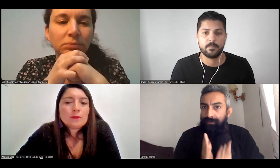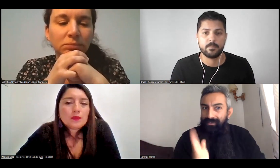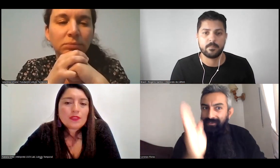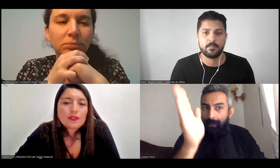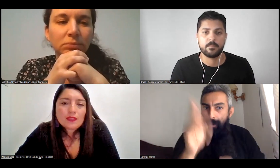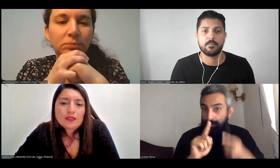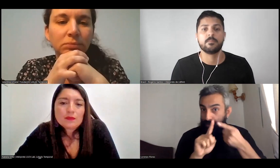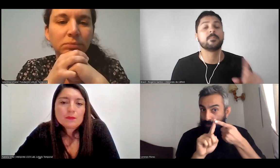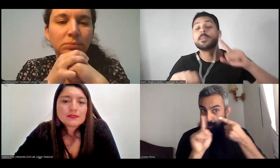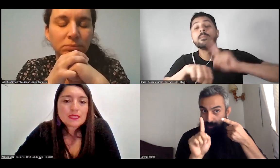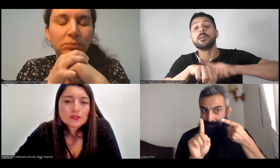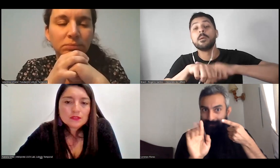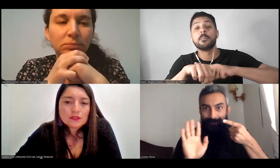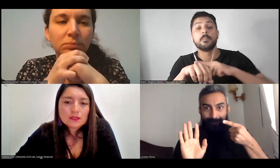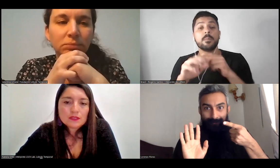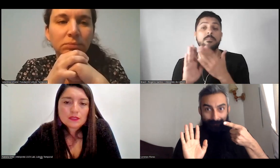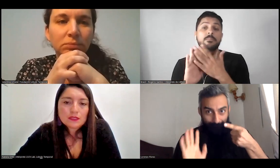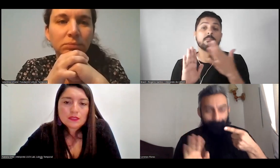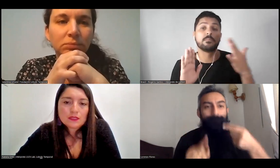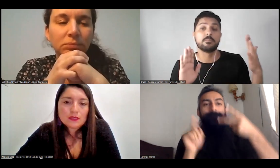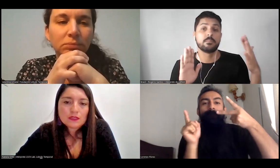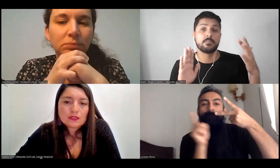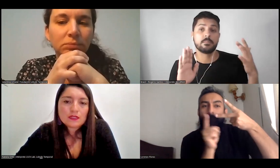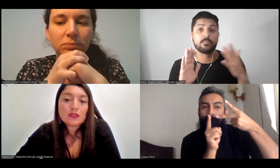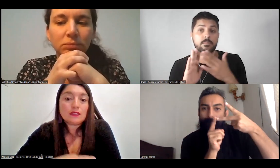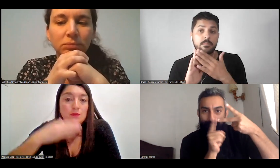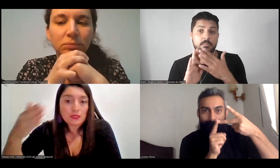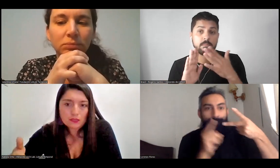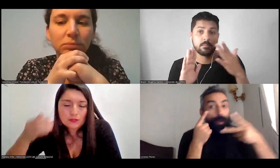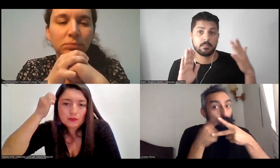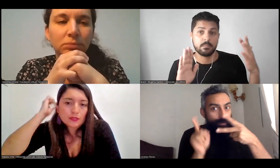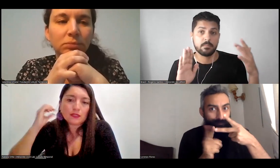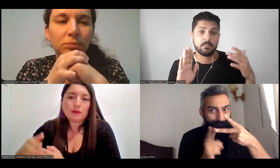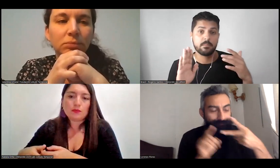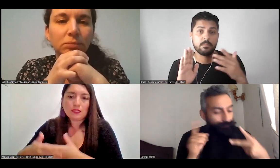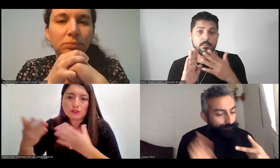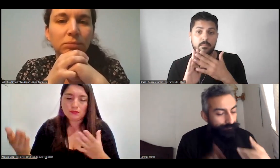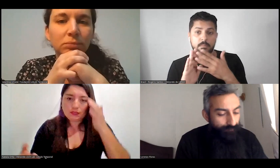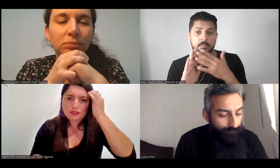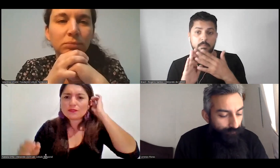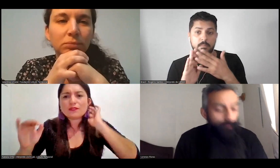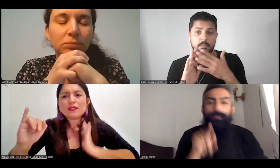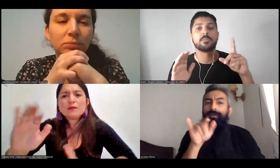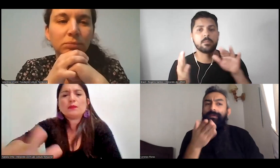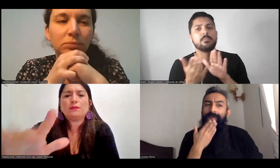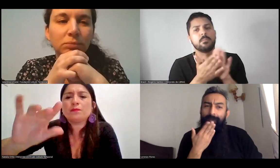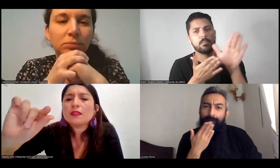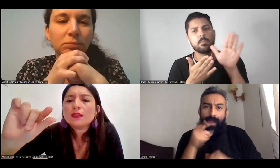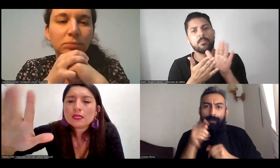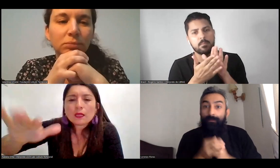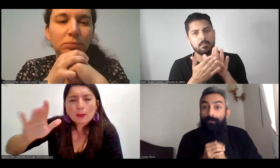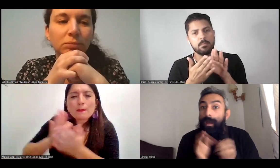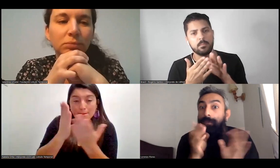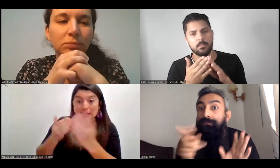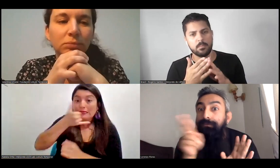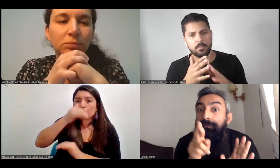¿Cuánto tiempo desde que empezaron hasta que terminaron finalmente la publicación